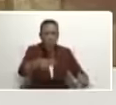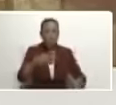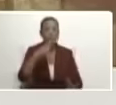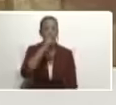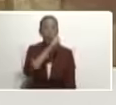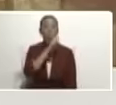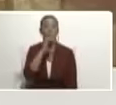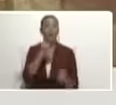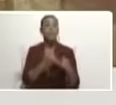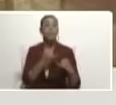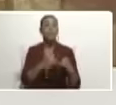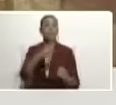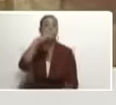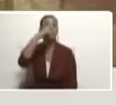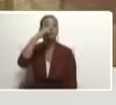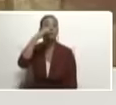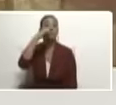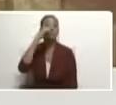apellidos,